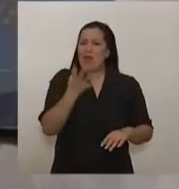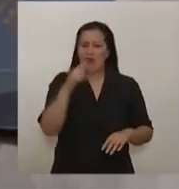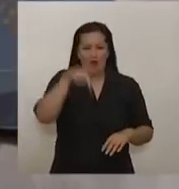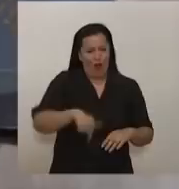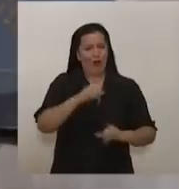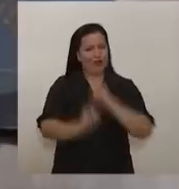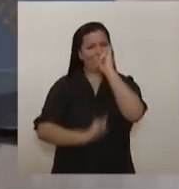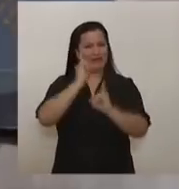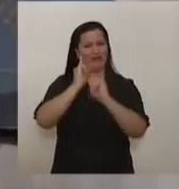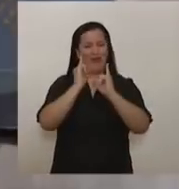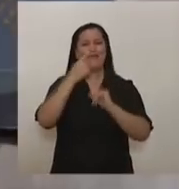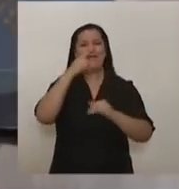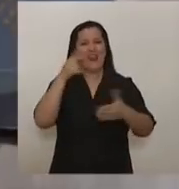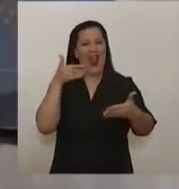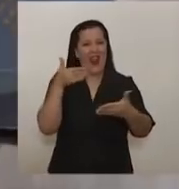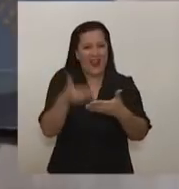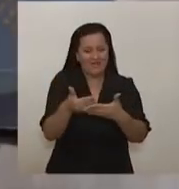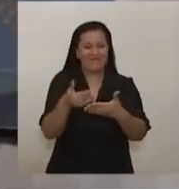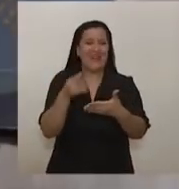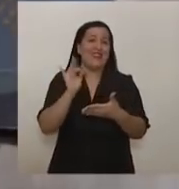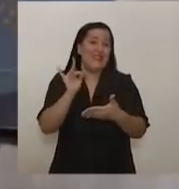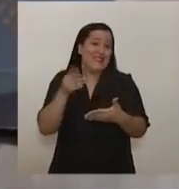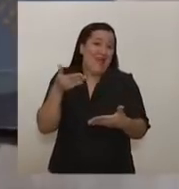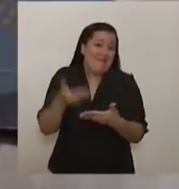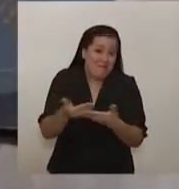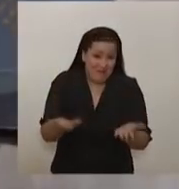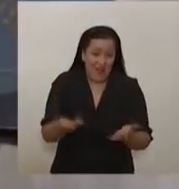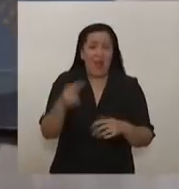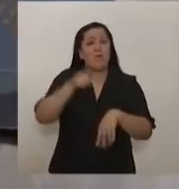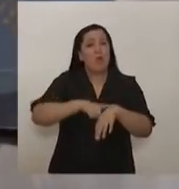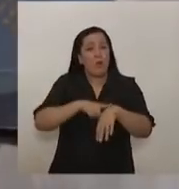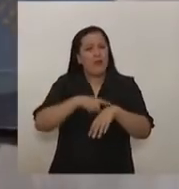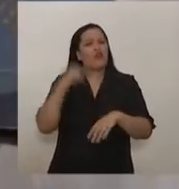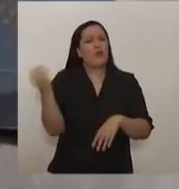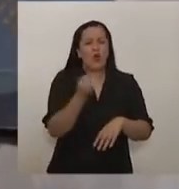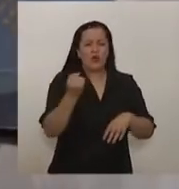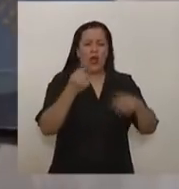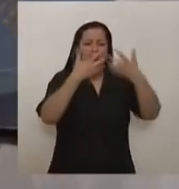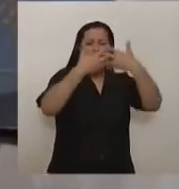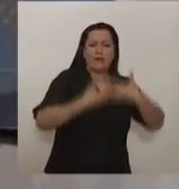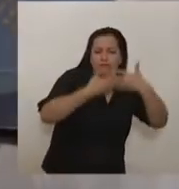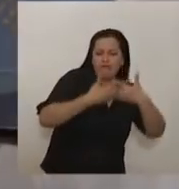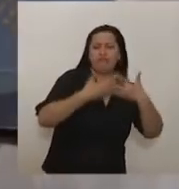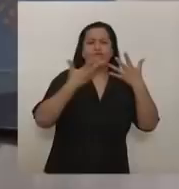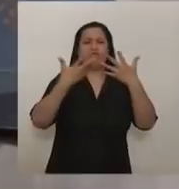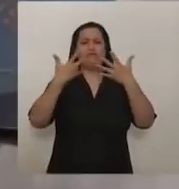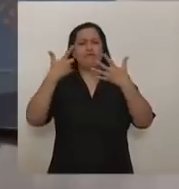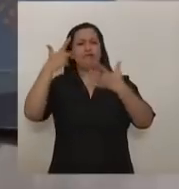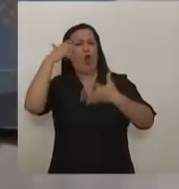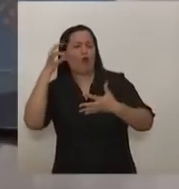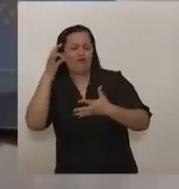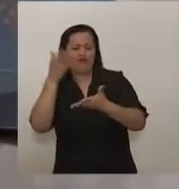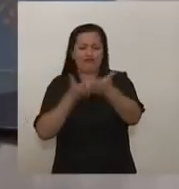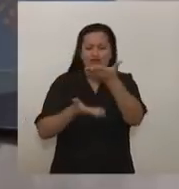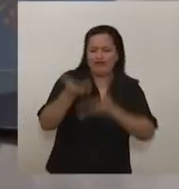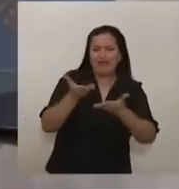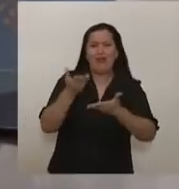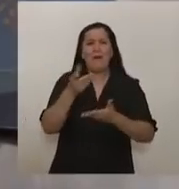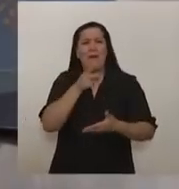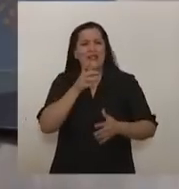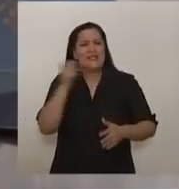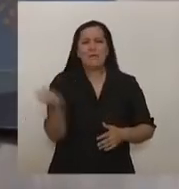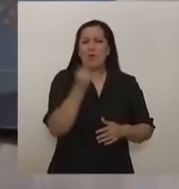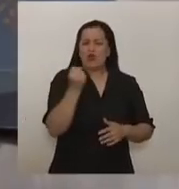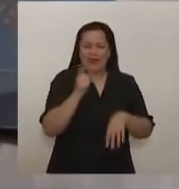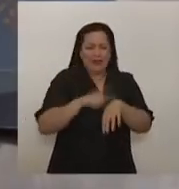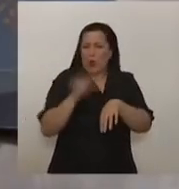hoy. Estamos cerca de fin de año, es un momento de balances y de reflexión, y me parece importante que podamos